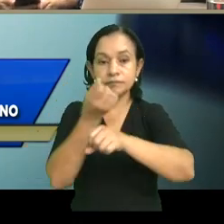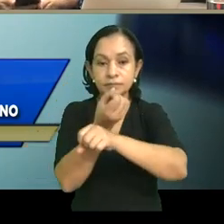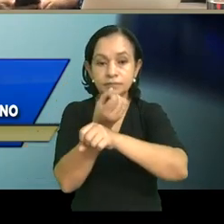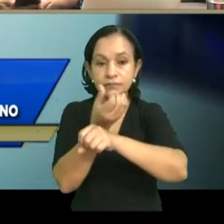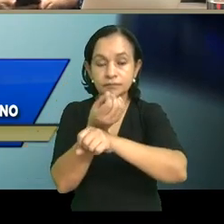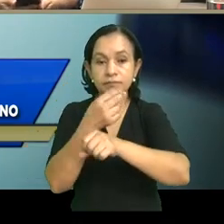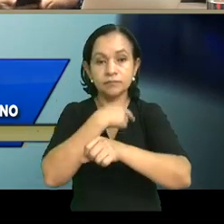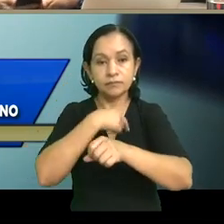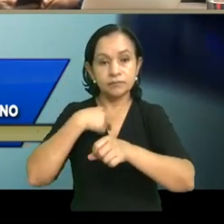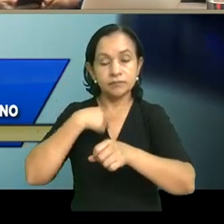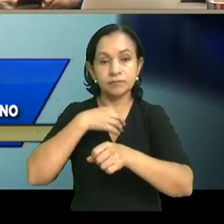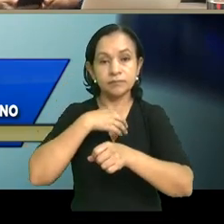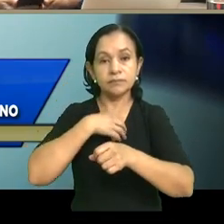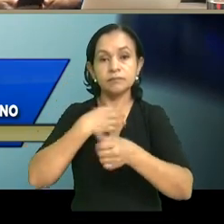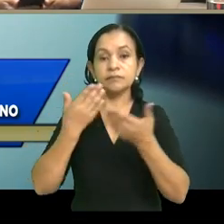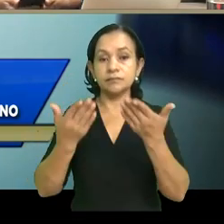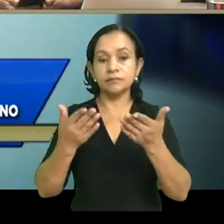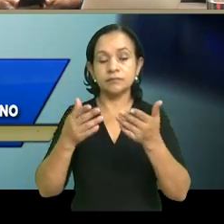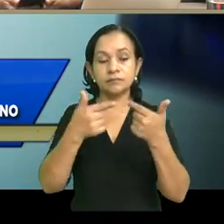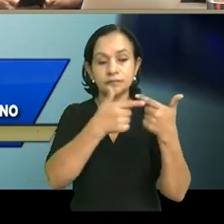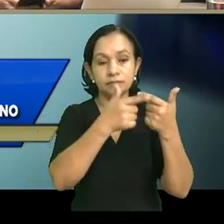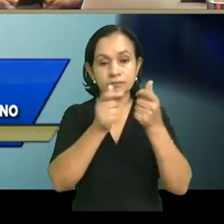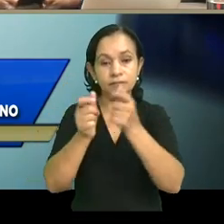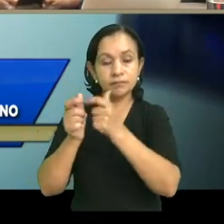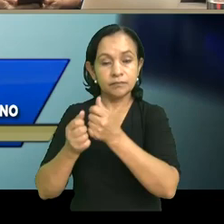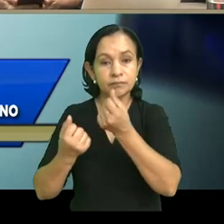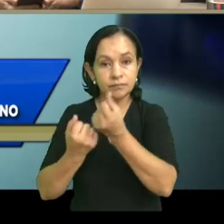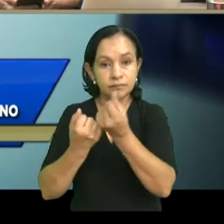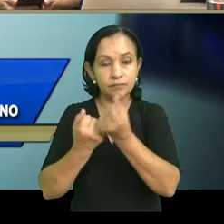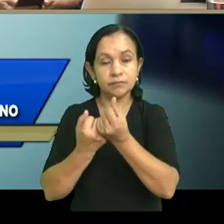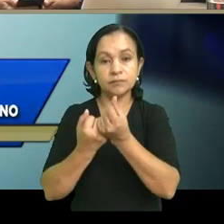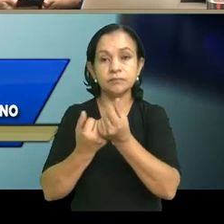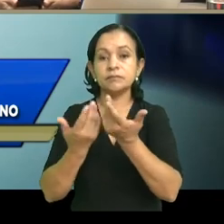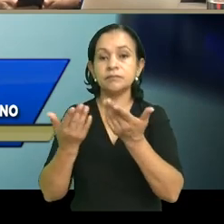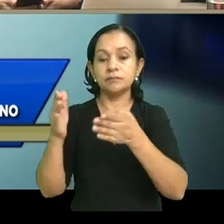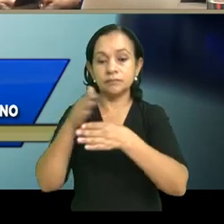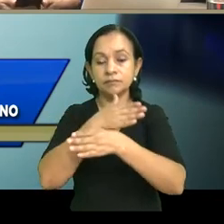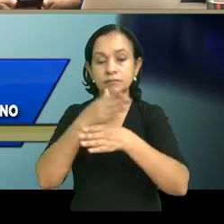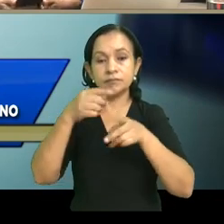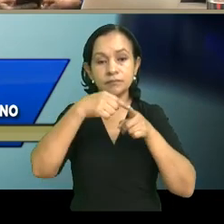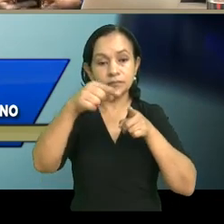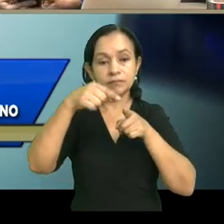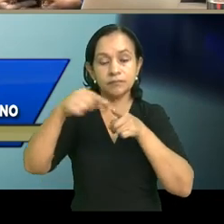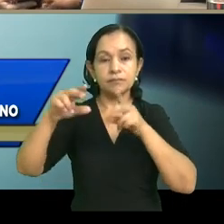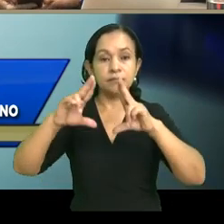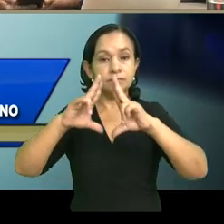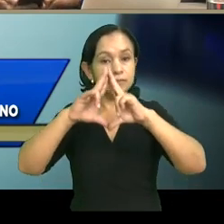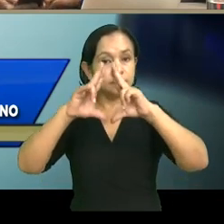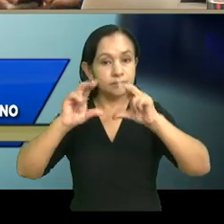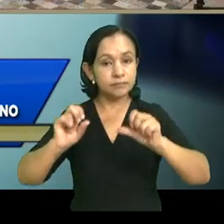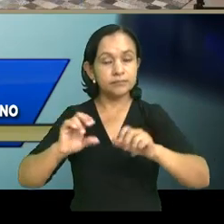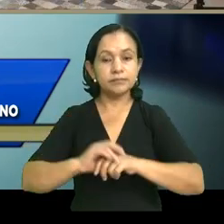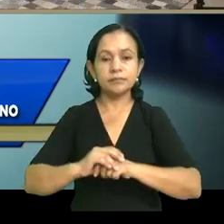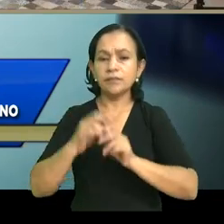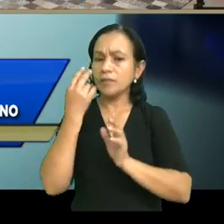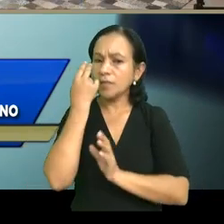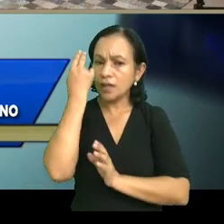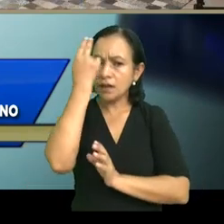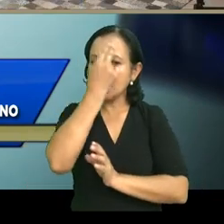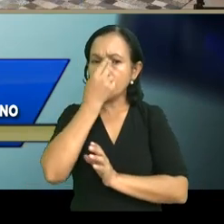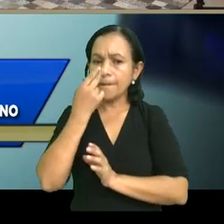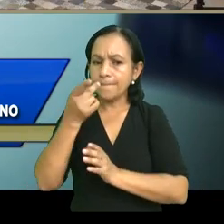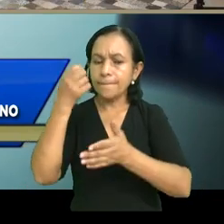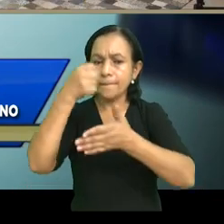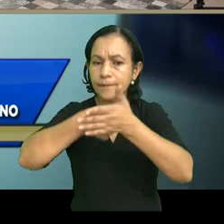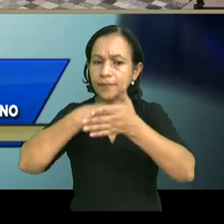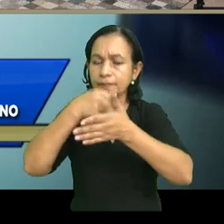locales y de los tendidos territoriales en cada lugar del país. Y le consulto a partir de esos esfuerzos que se